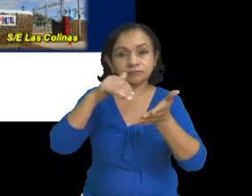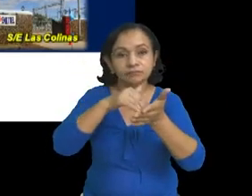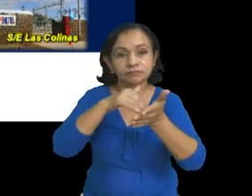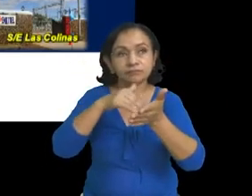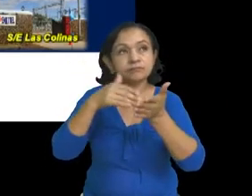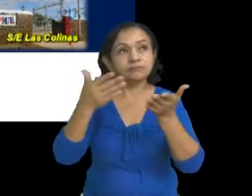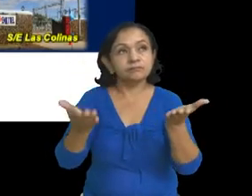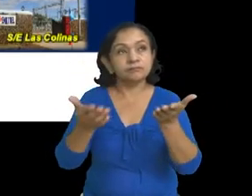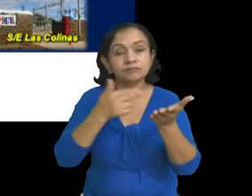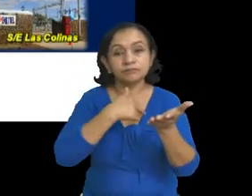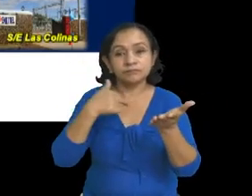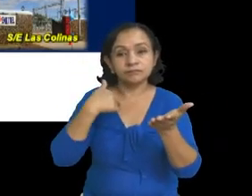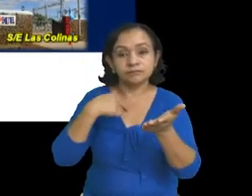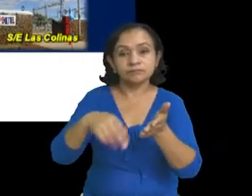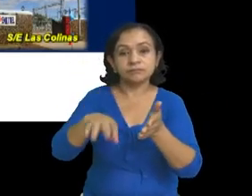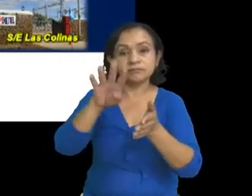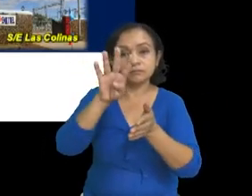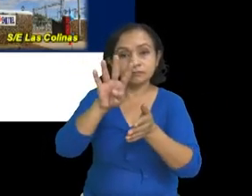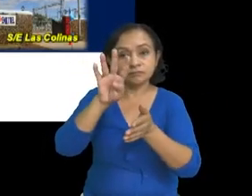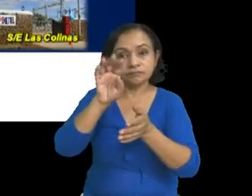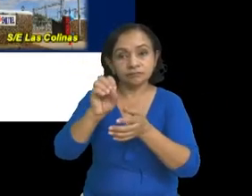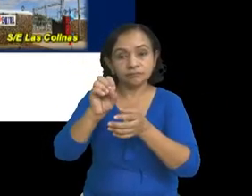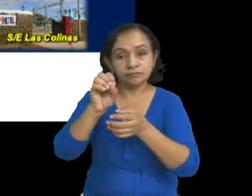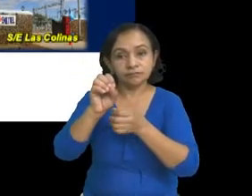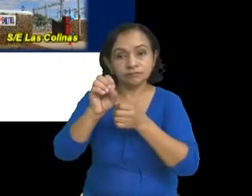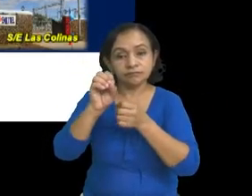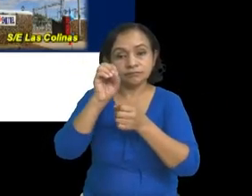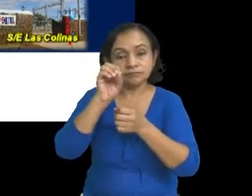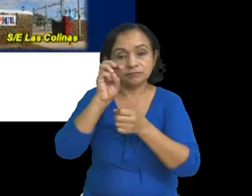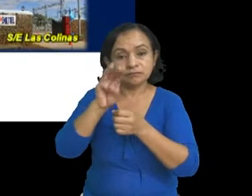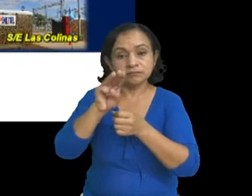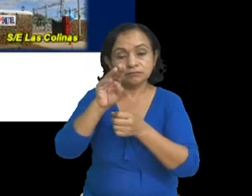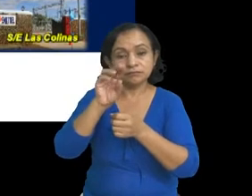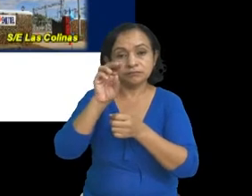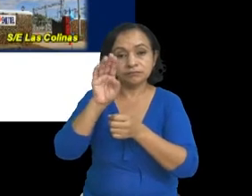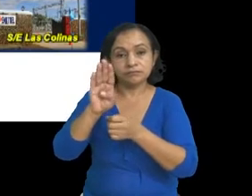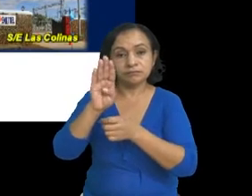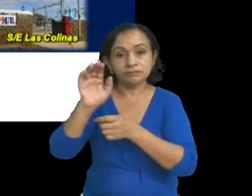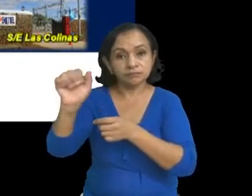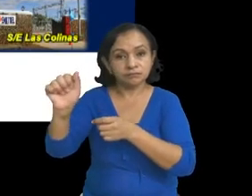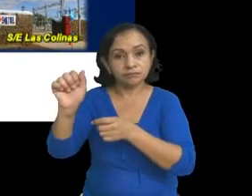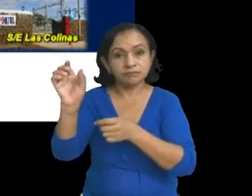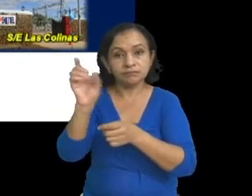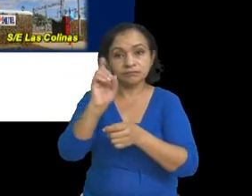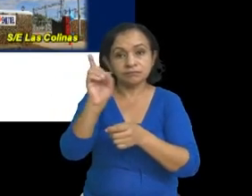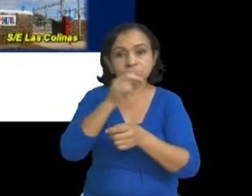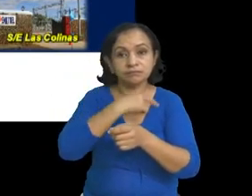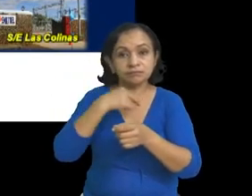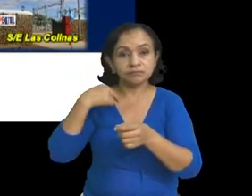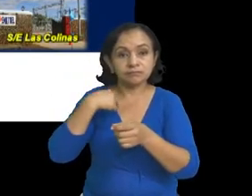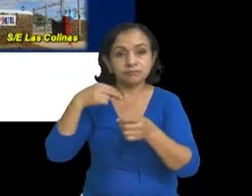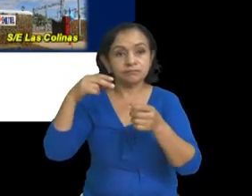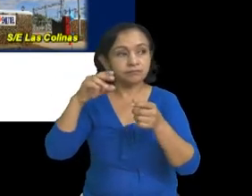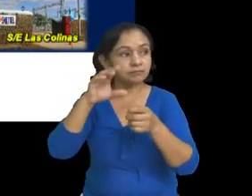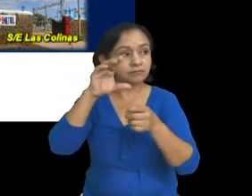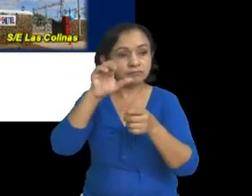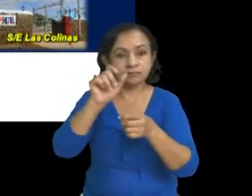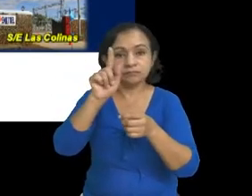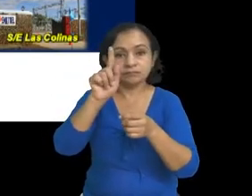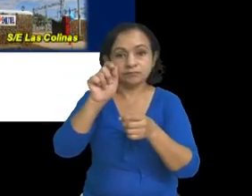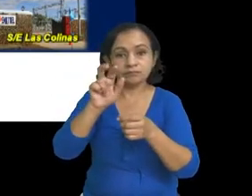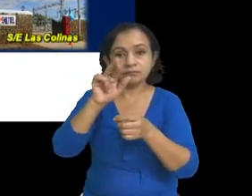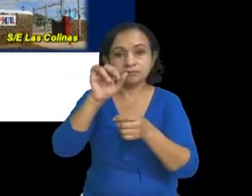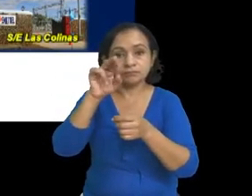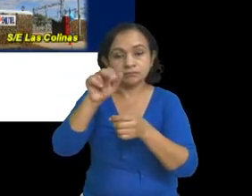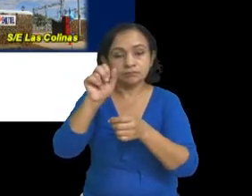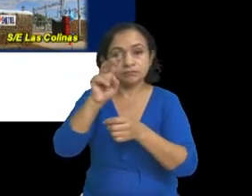de 40 MVA en lo que es la subestación Catarina para este